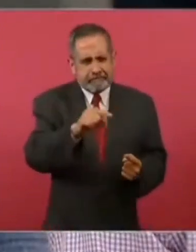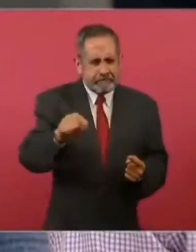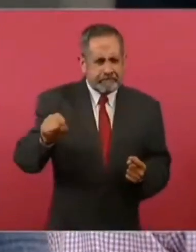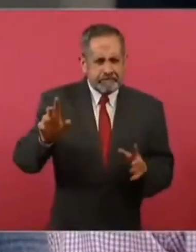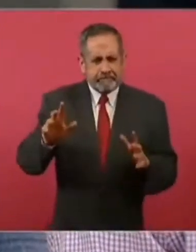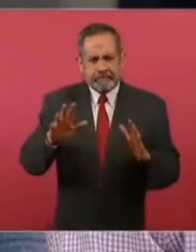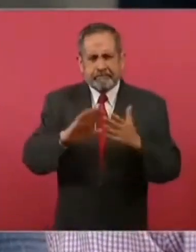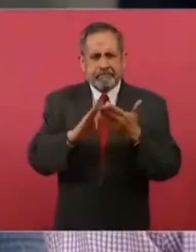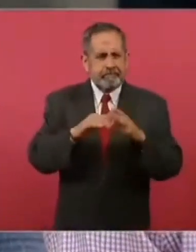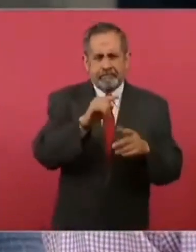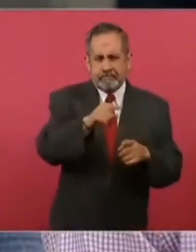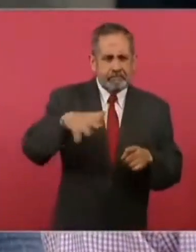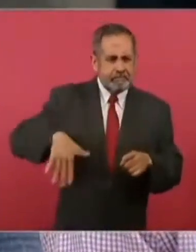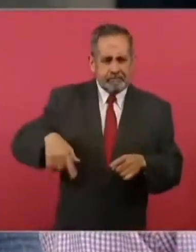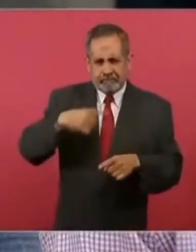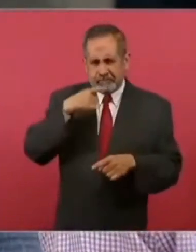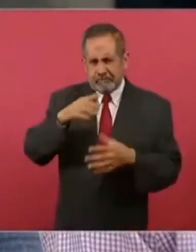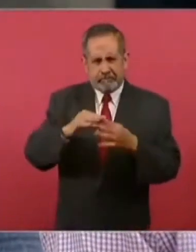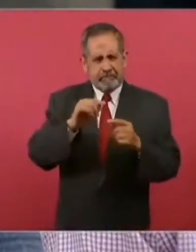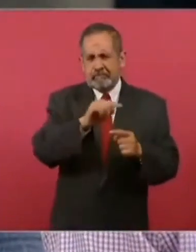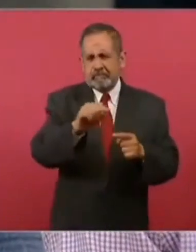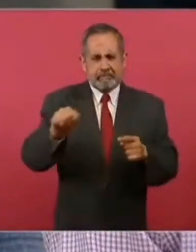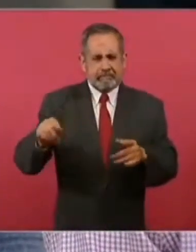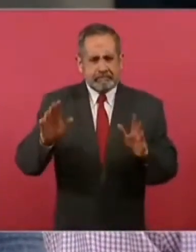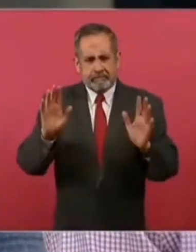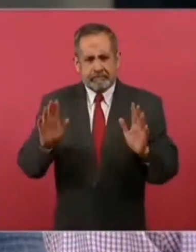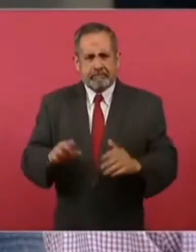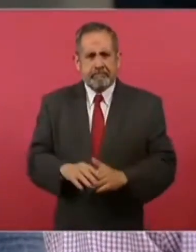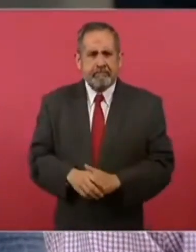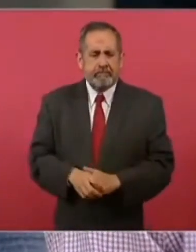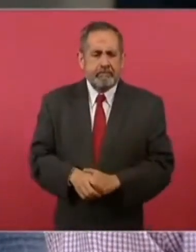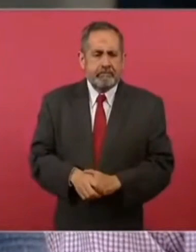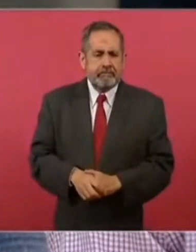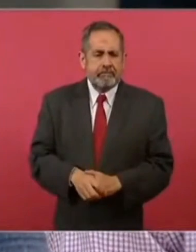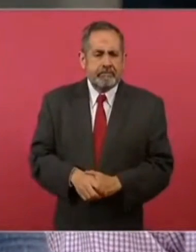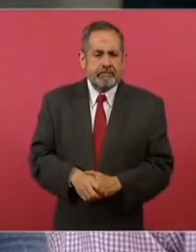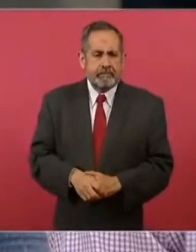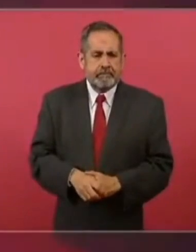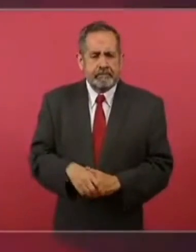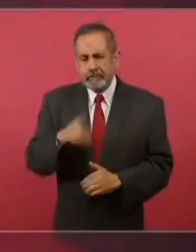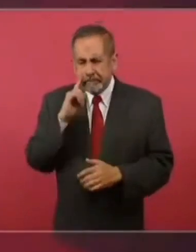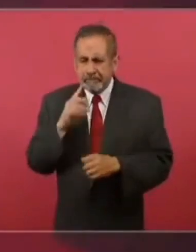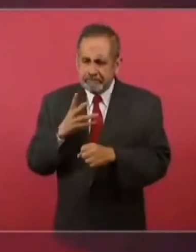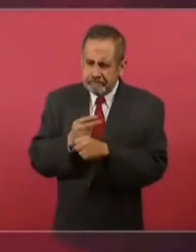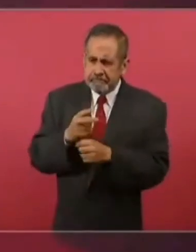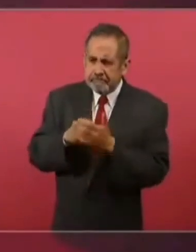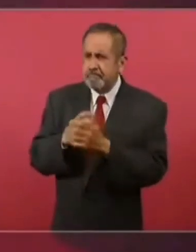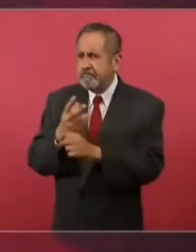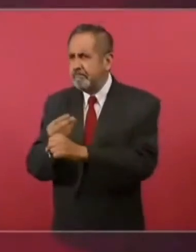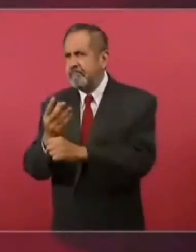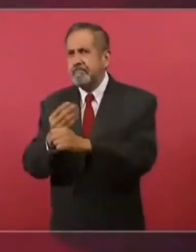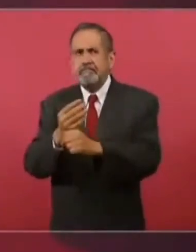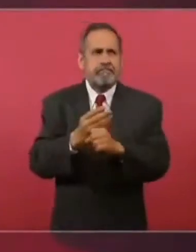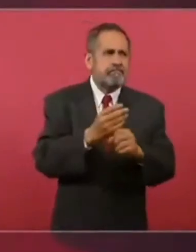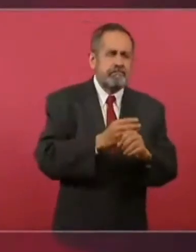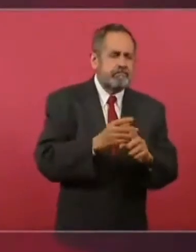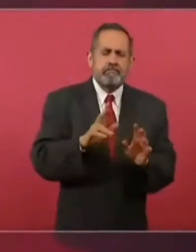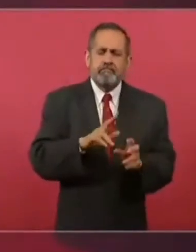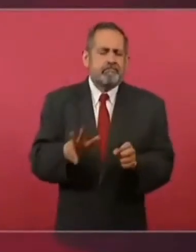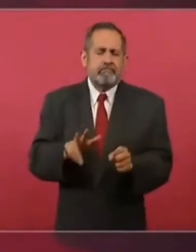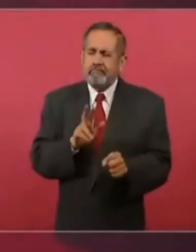en algunas comunidades lo que tú comentabas no de Sí y se están corrigiendo pero es